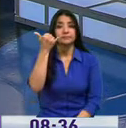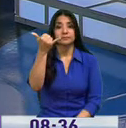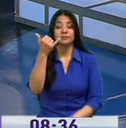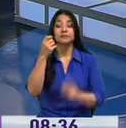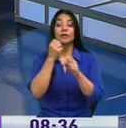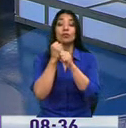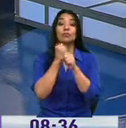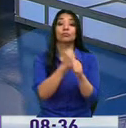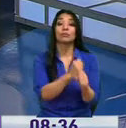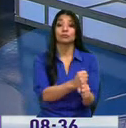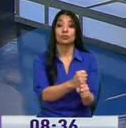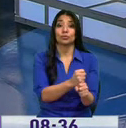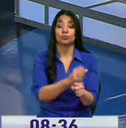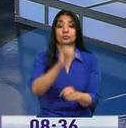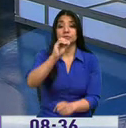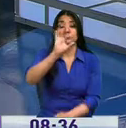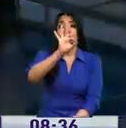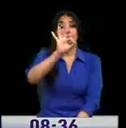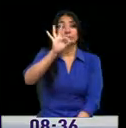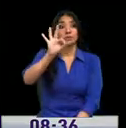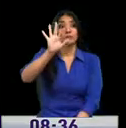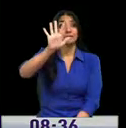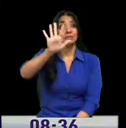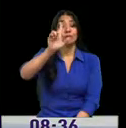porque está muy grande,